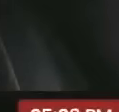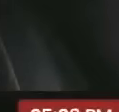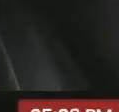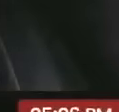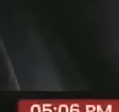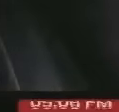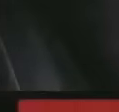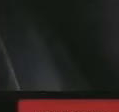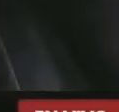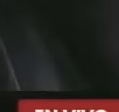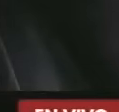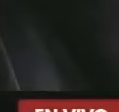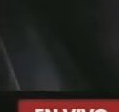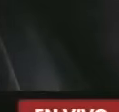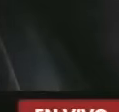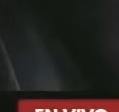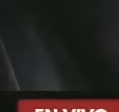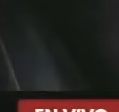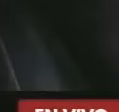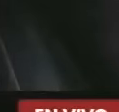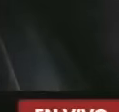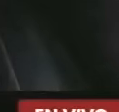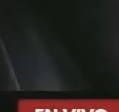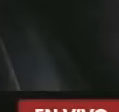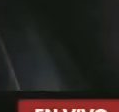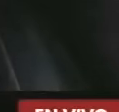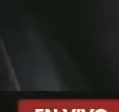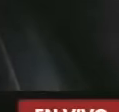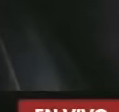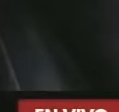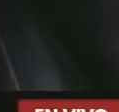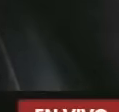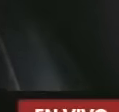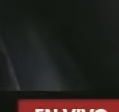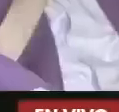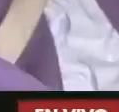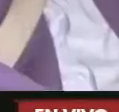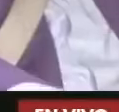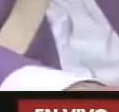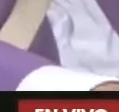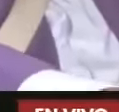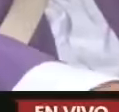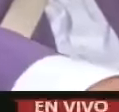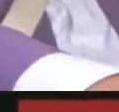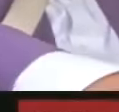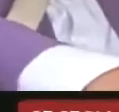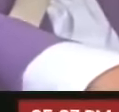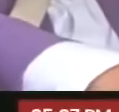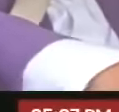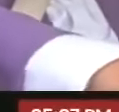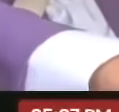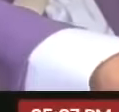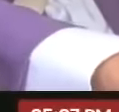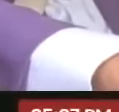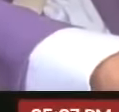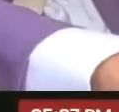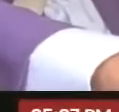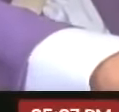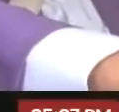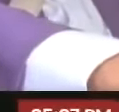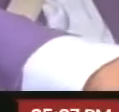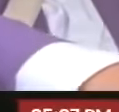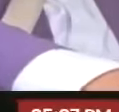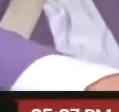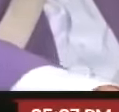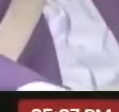mujeres. Quiere decir que todo apunta a que la mujer cada vez está más convencida de que debe incorporarse al ámbito de desarrollo económico para,